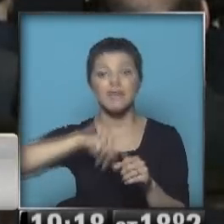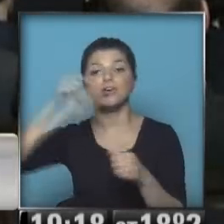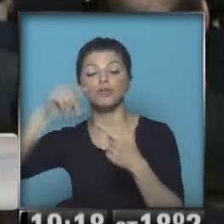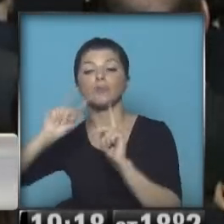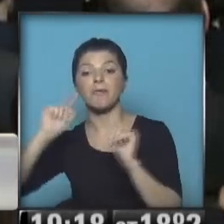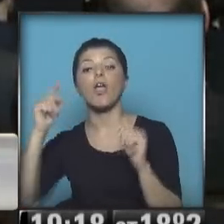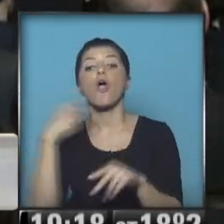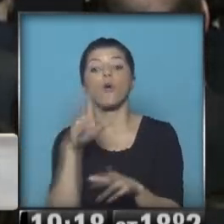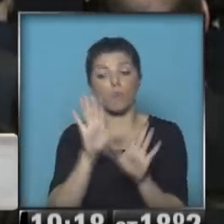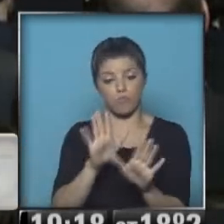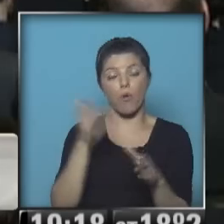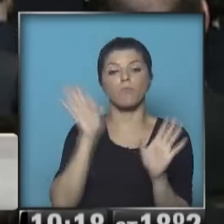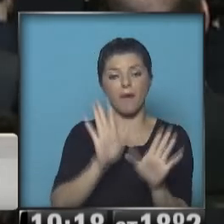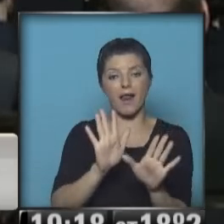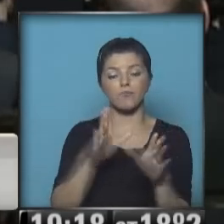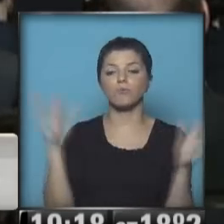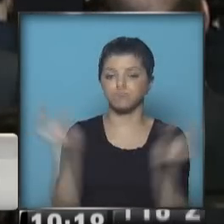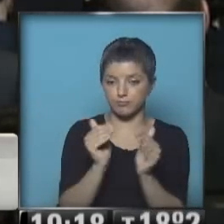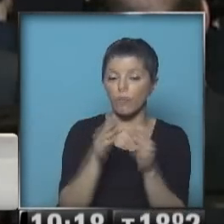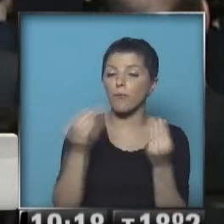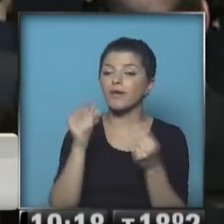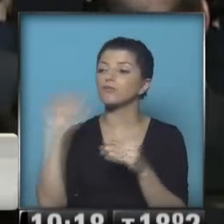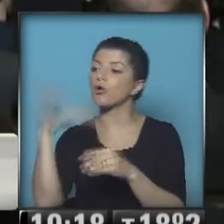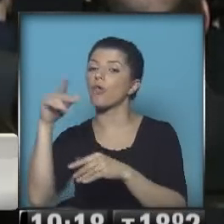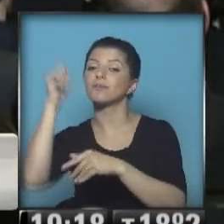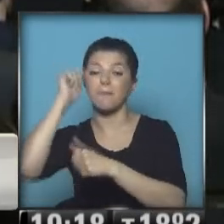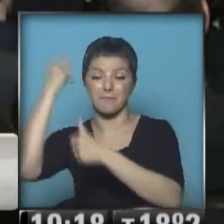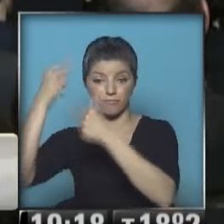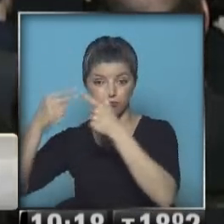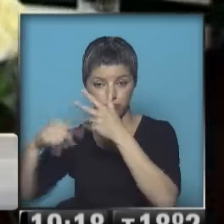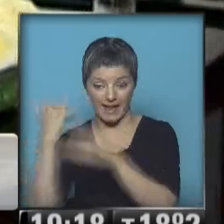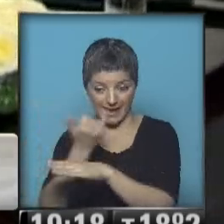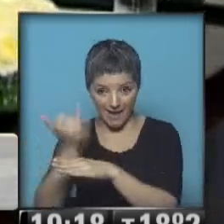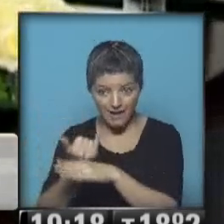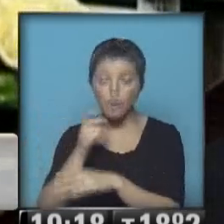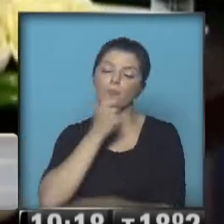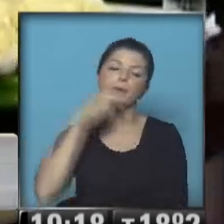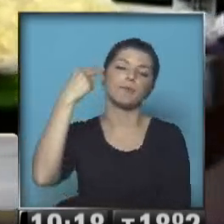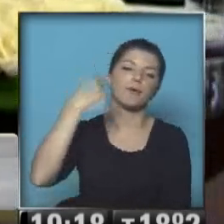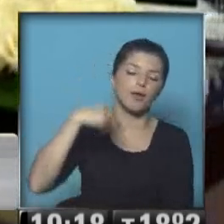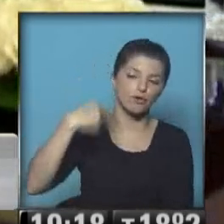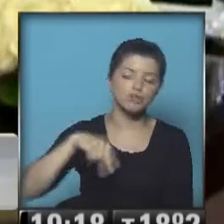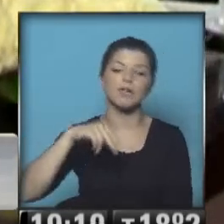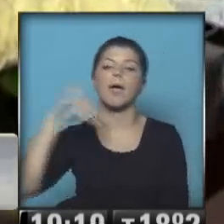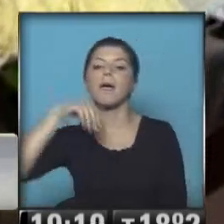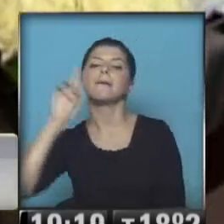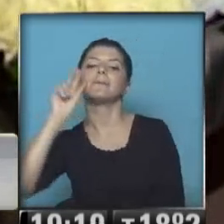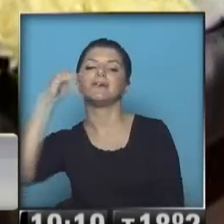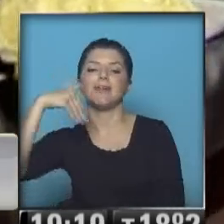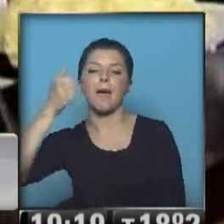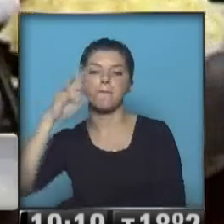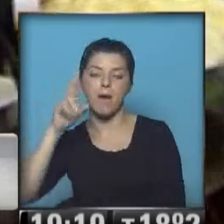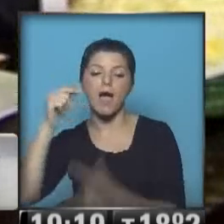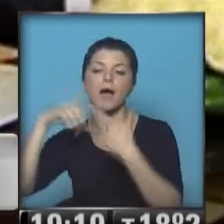centrales eléctricas ubicadas en las localidades de la costa atlántica, como Mar del Plata, Necochea, Villa Gesell, Pinamar, Miramar y Mar de Ajó. Invitamos